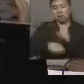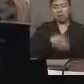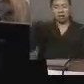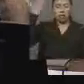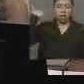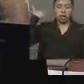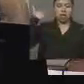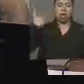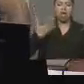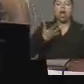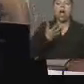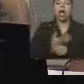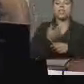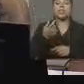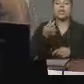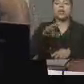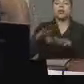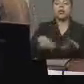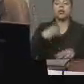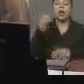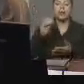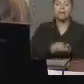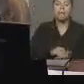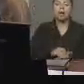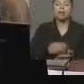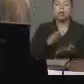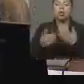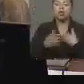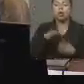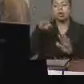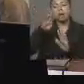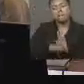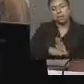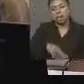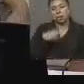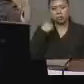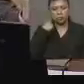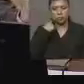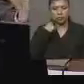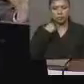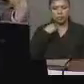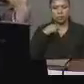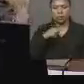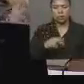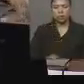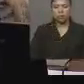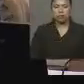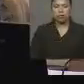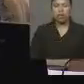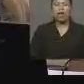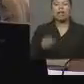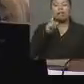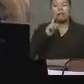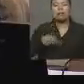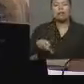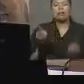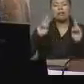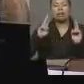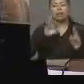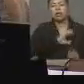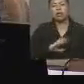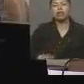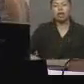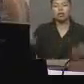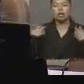donde decía hay que poner más allí donde hay menos. ¿Tiene acaso derecho el Estado a